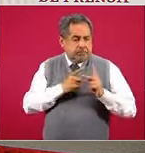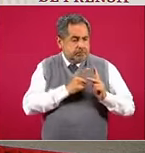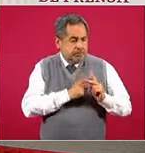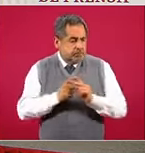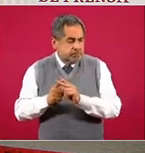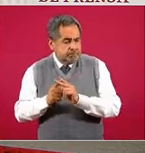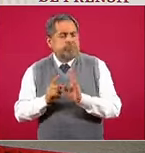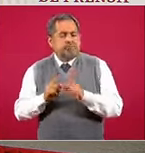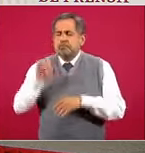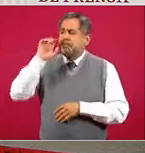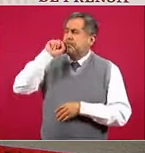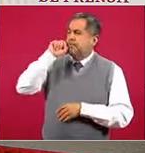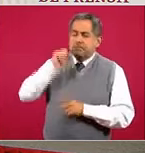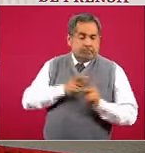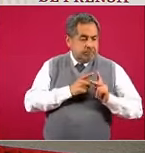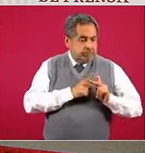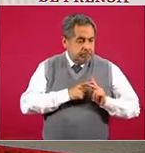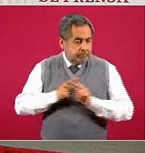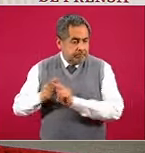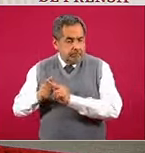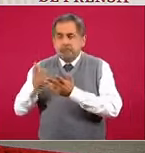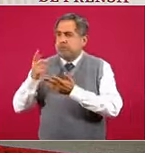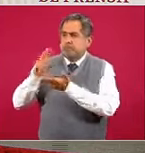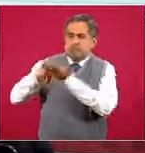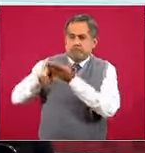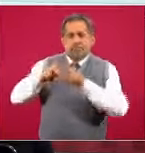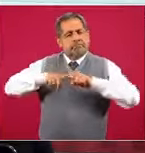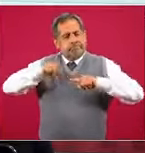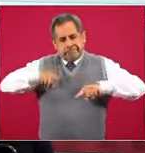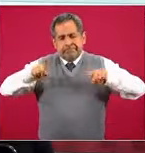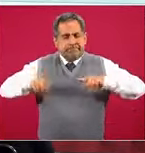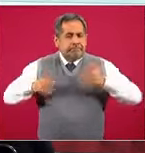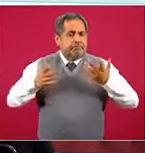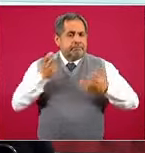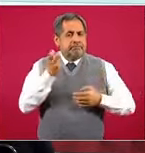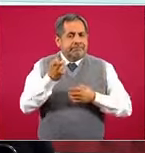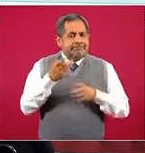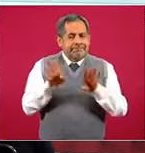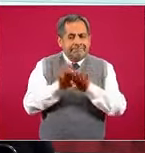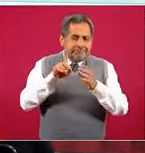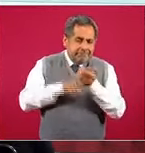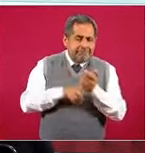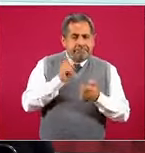final. Y se definen unos rangos para saber en qué